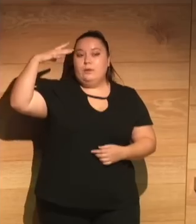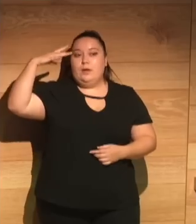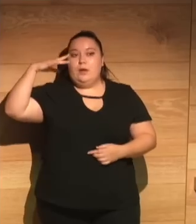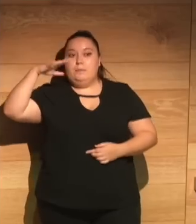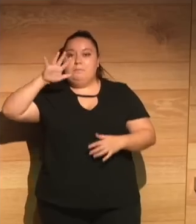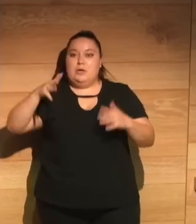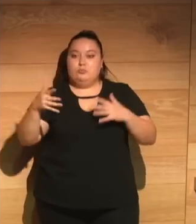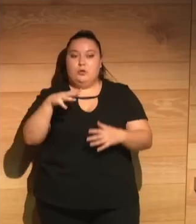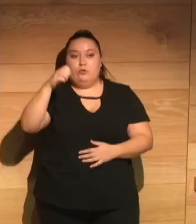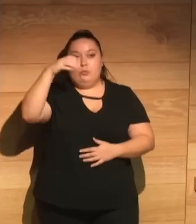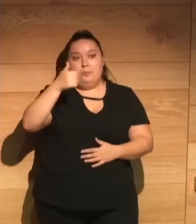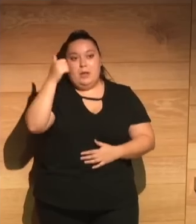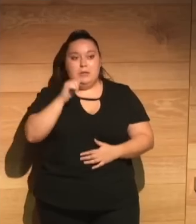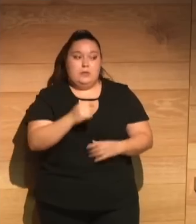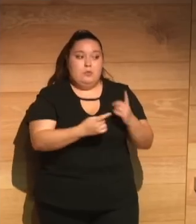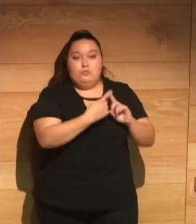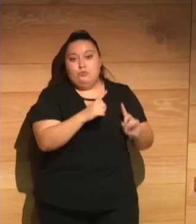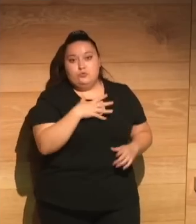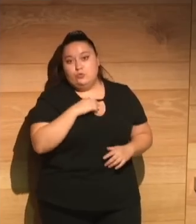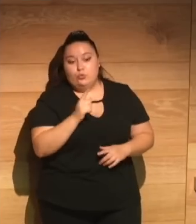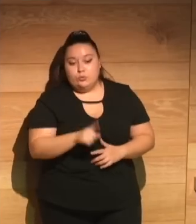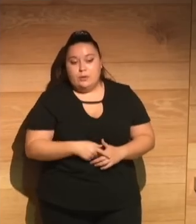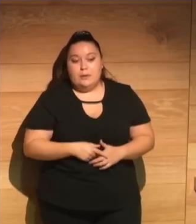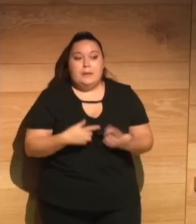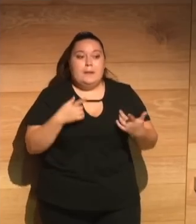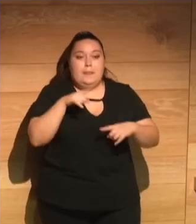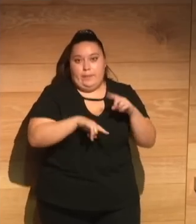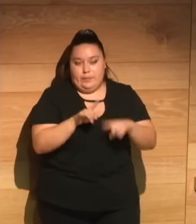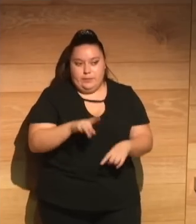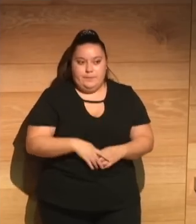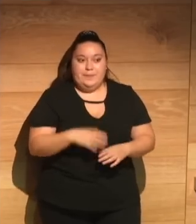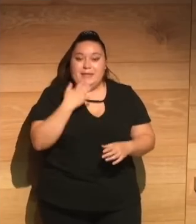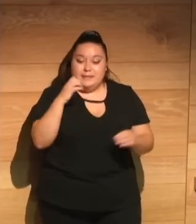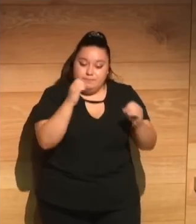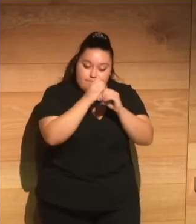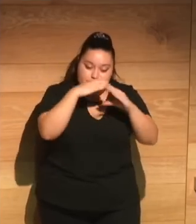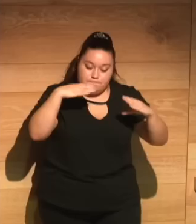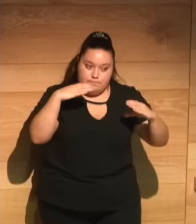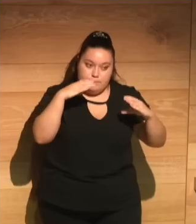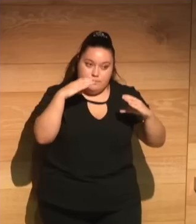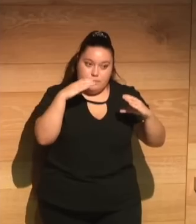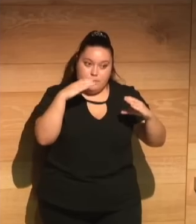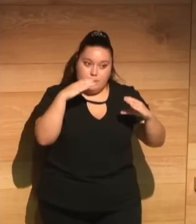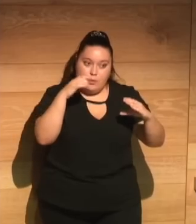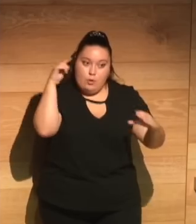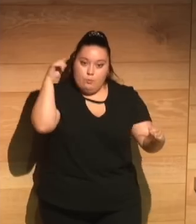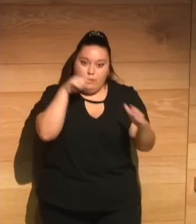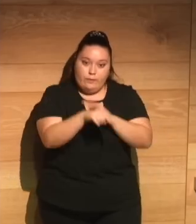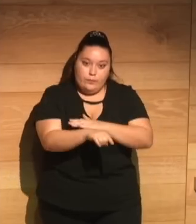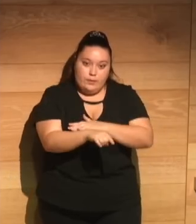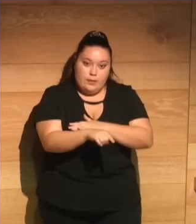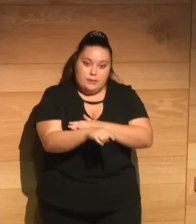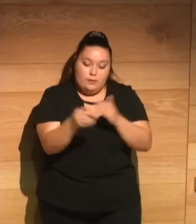menos luz para adaptarse a eso, hay quien no. En todo caso, cuanto más abierto está el diafragma, menor profundidad de foco que